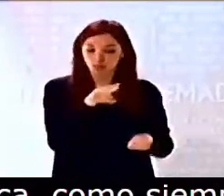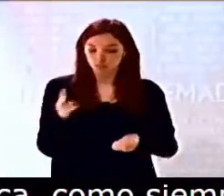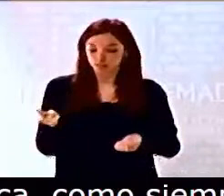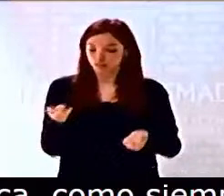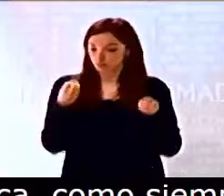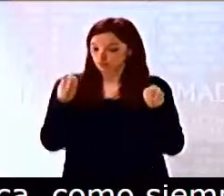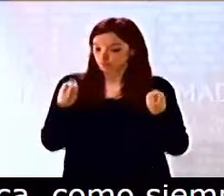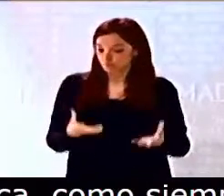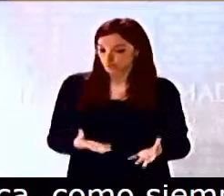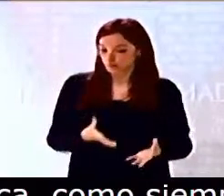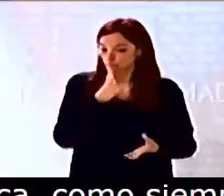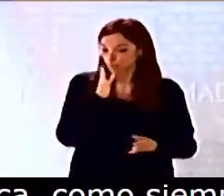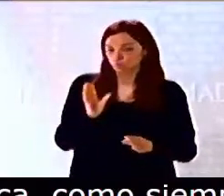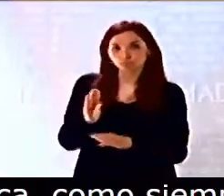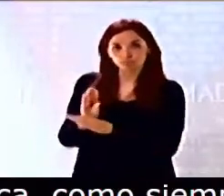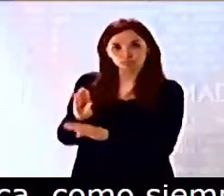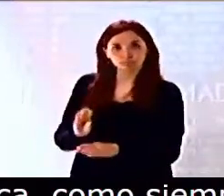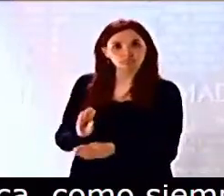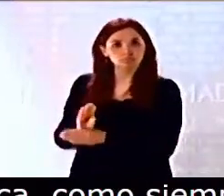en formas de ayudas.